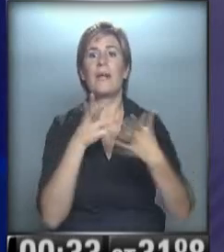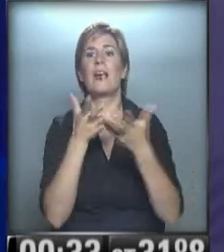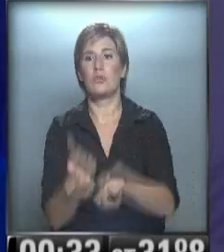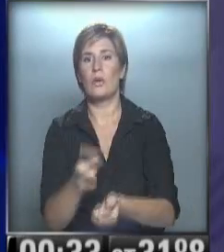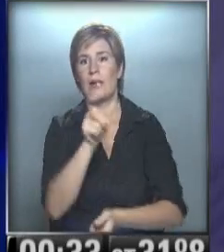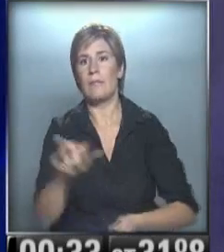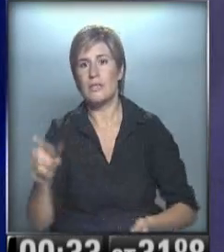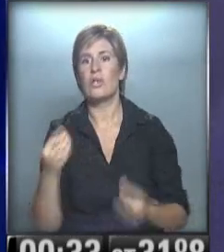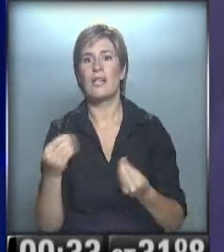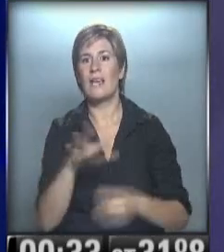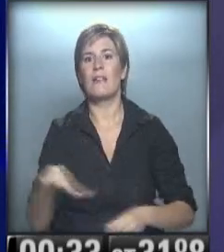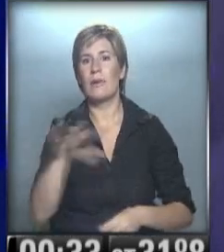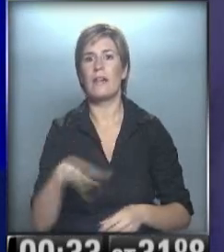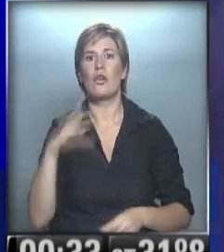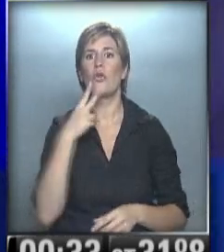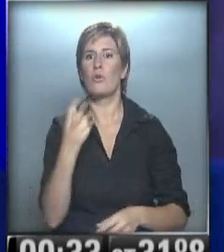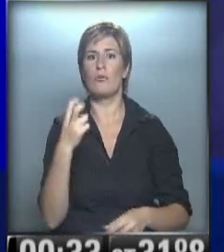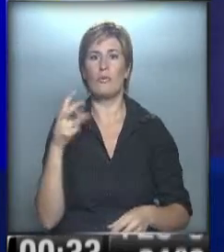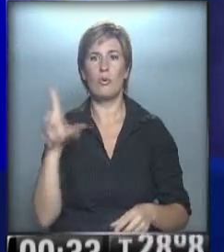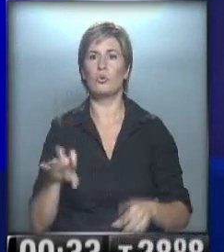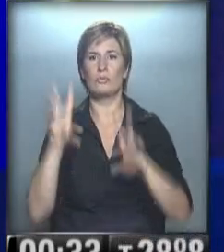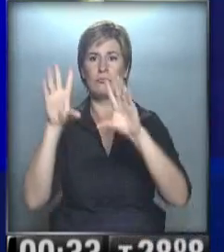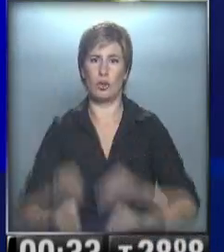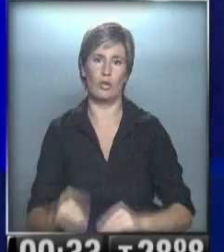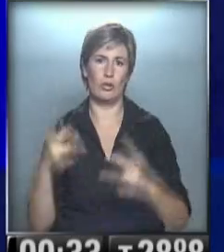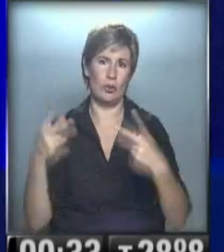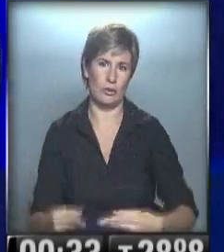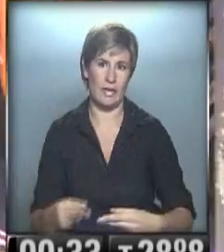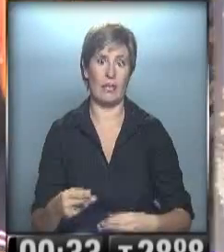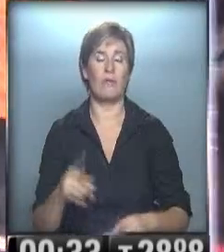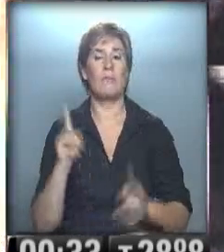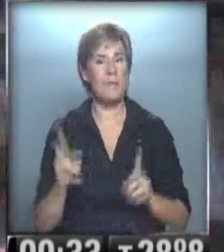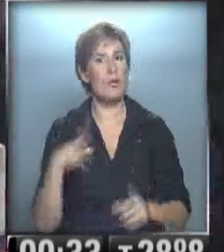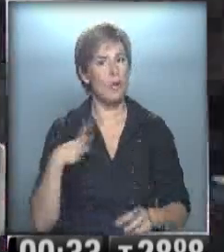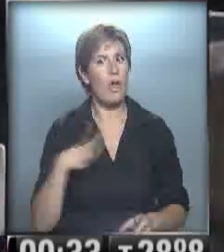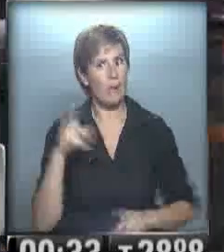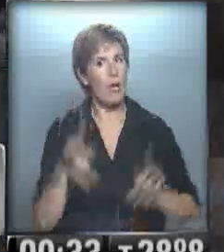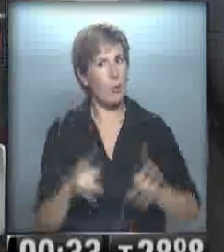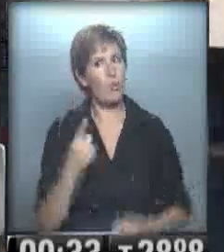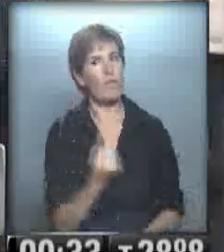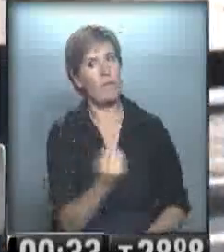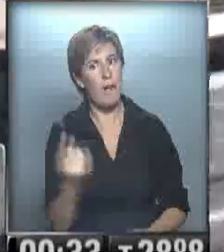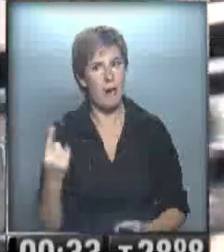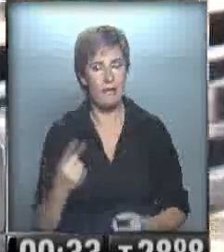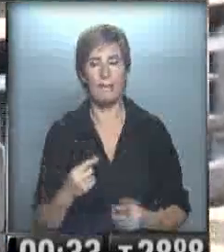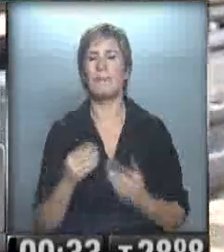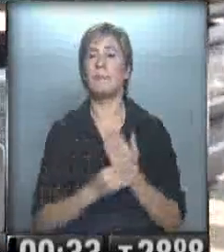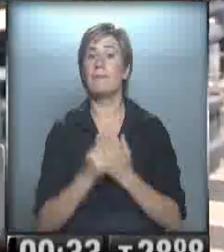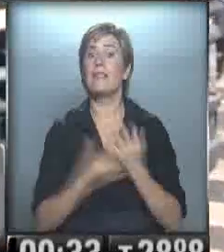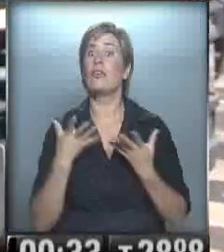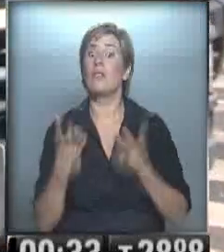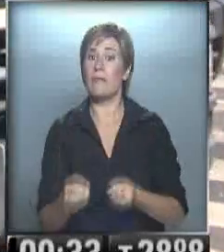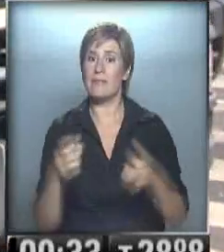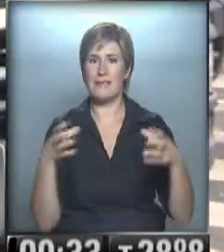por los cortes de luz, aunque todavía falta energía en alguno de los barrios porteños. El Ministerio de Defensa integra el Comité